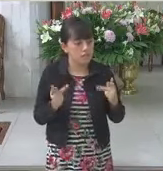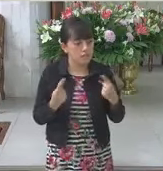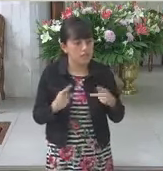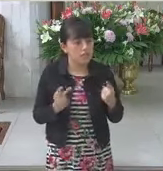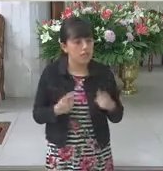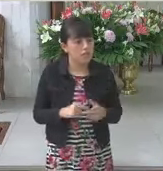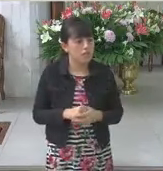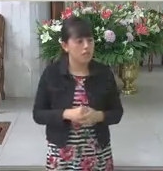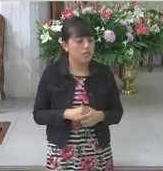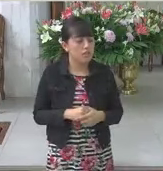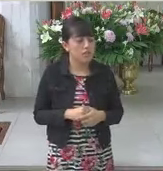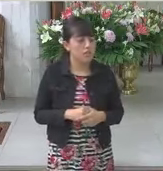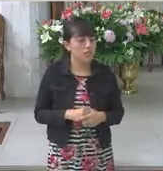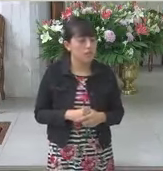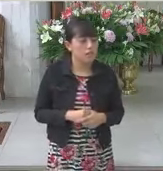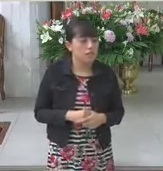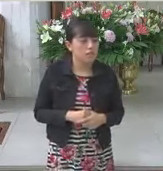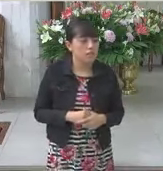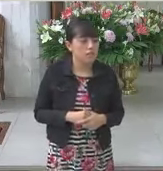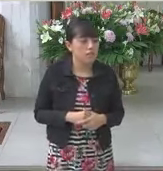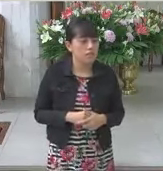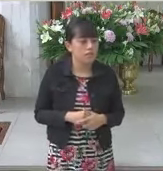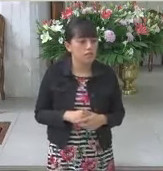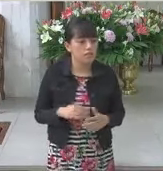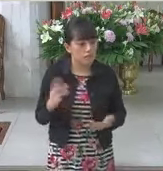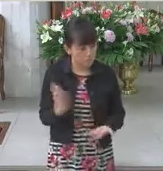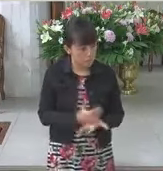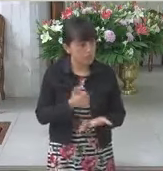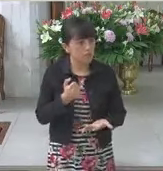relación a la posibilidad de triunfo y